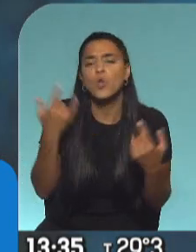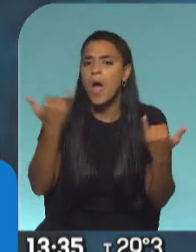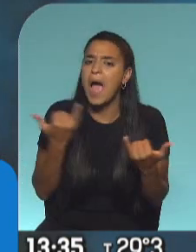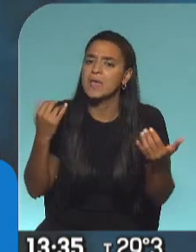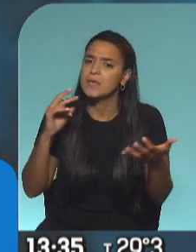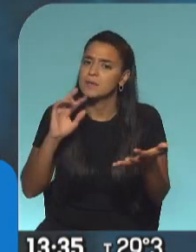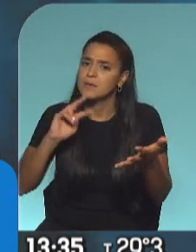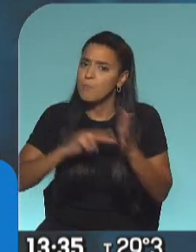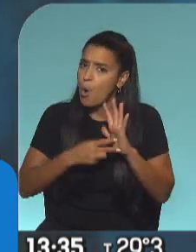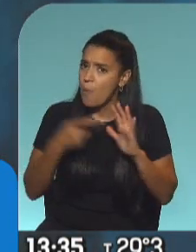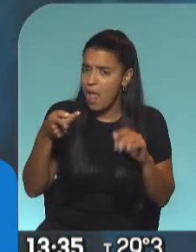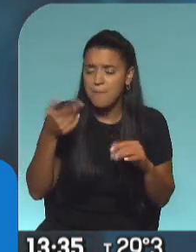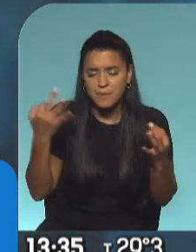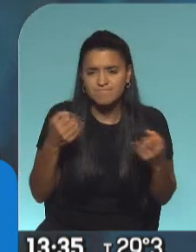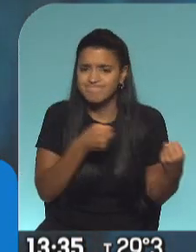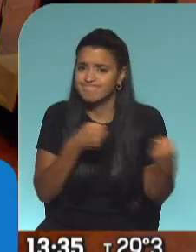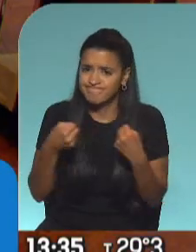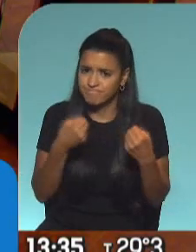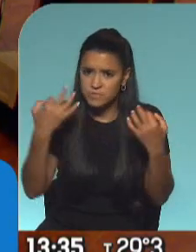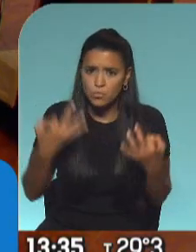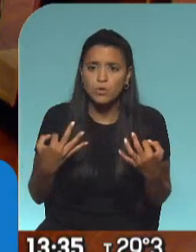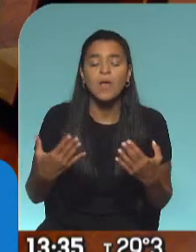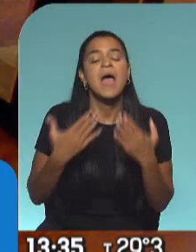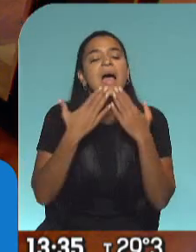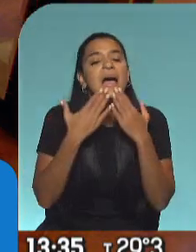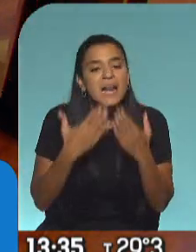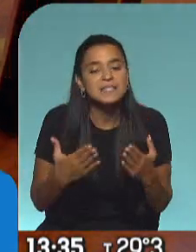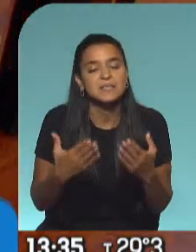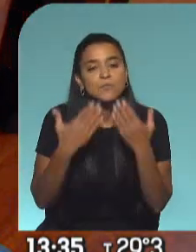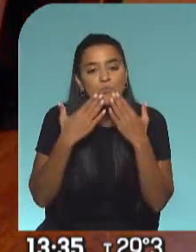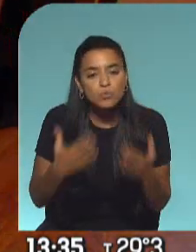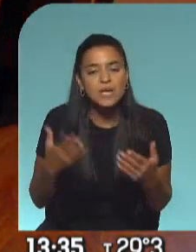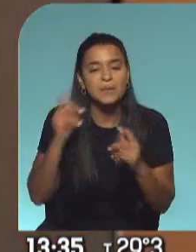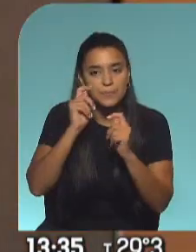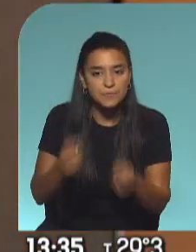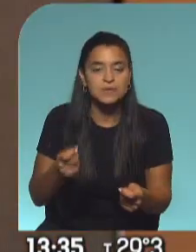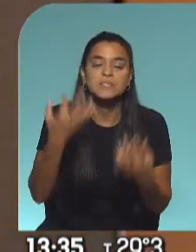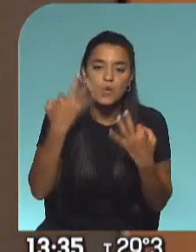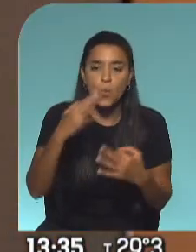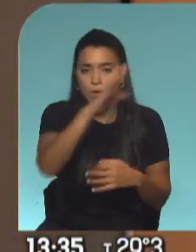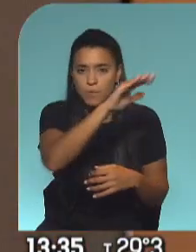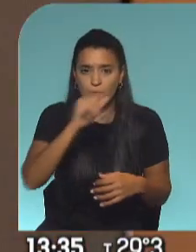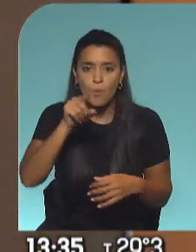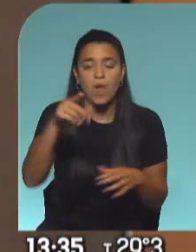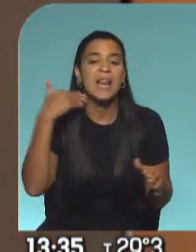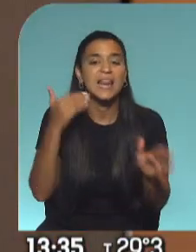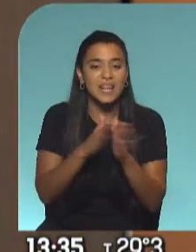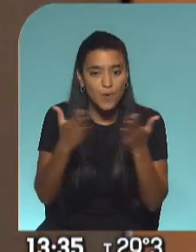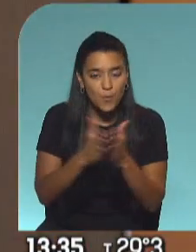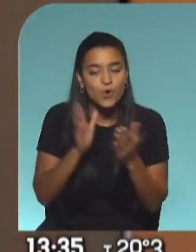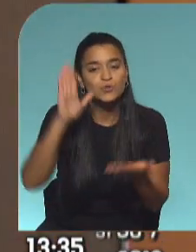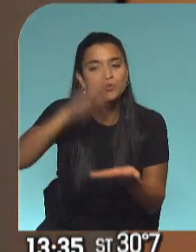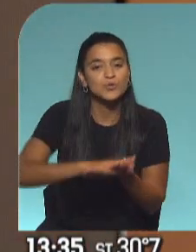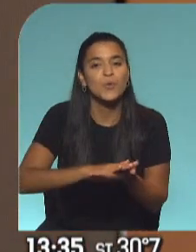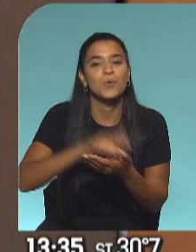va a haber muchas tensiones, ¿no? Jorge, te agradecemos mucho la visita. Te volveremos a convocar cuando salga tu libro sobre la